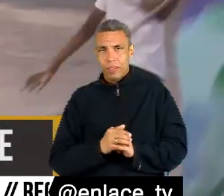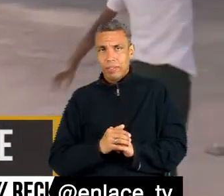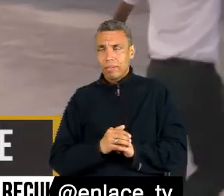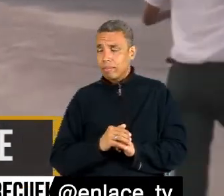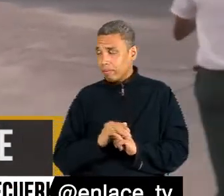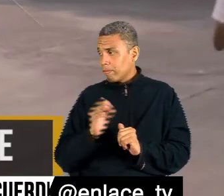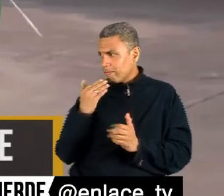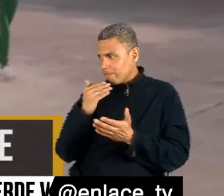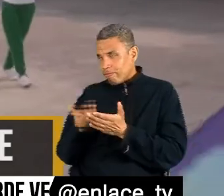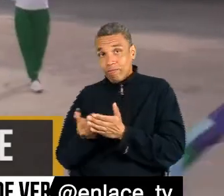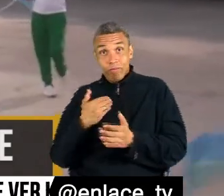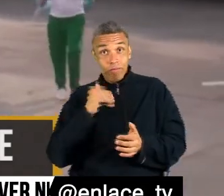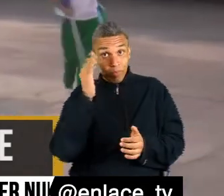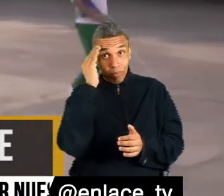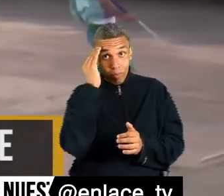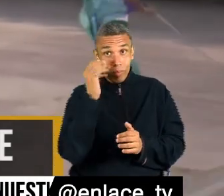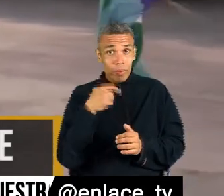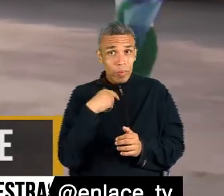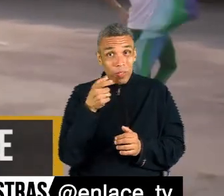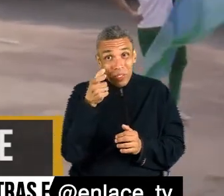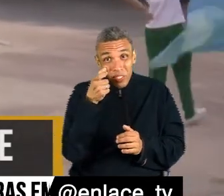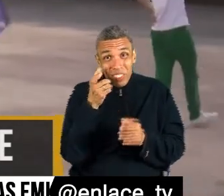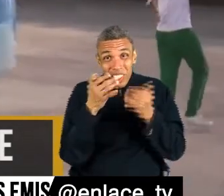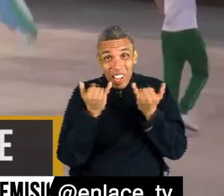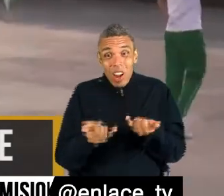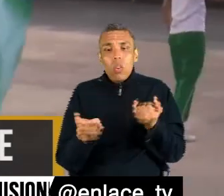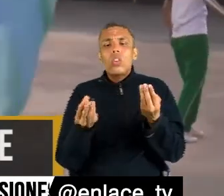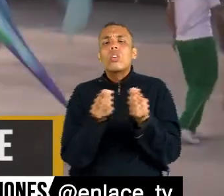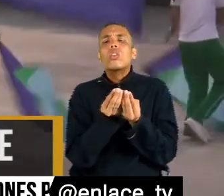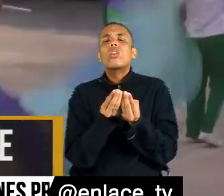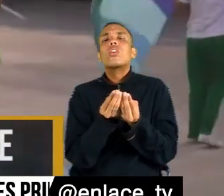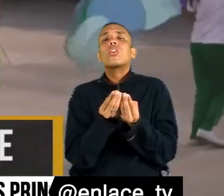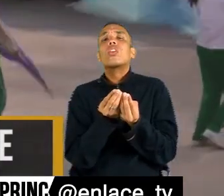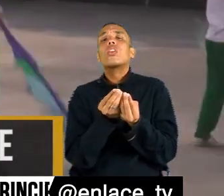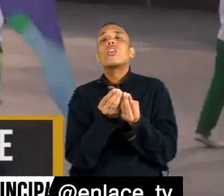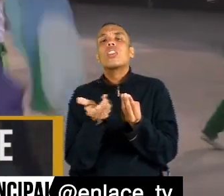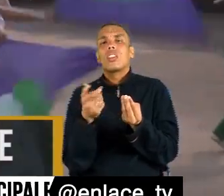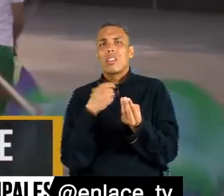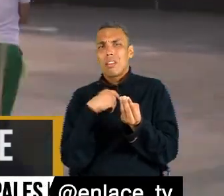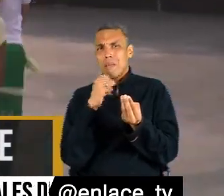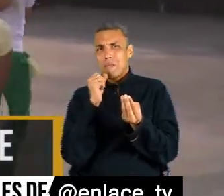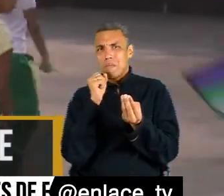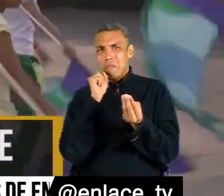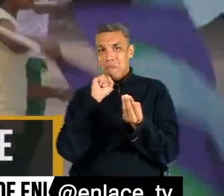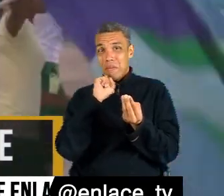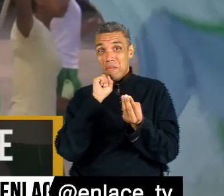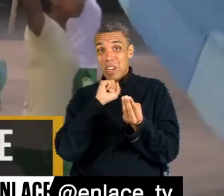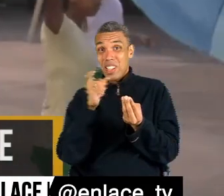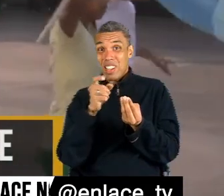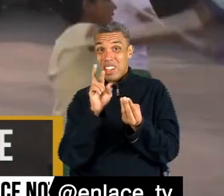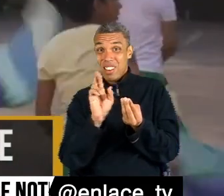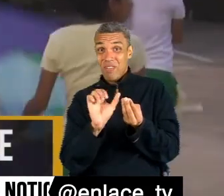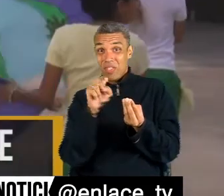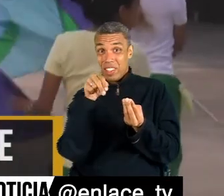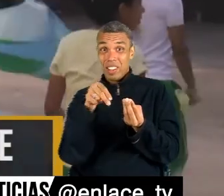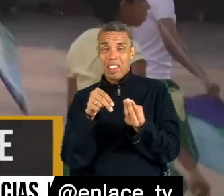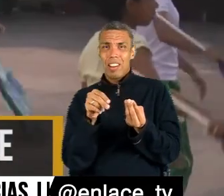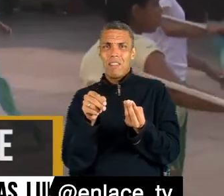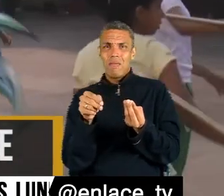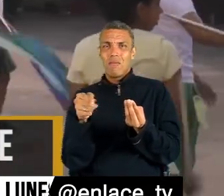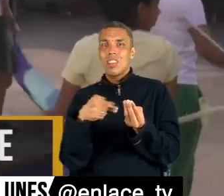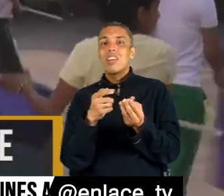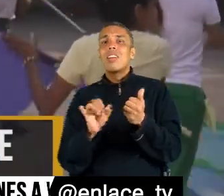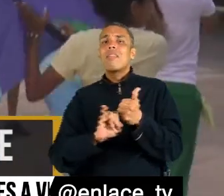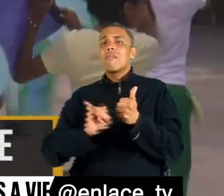televidentes de En La Mira, ahora es la gran banda Ciudad Barranca Bermeja, la banda del técnico industrial